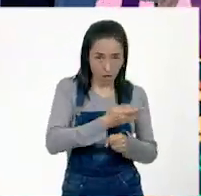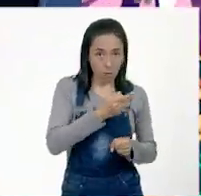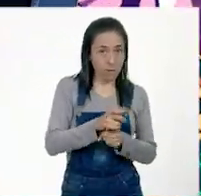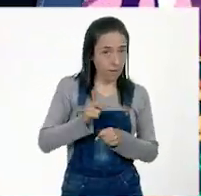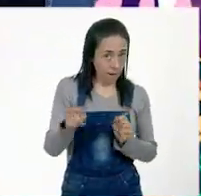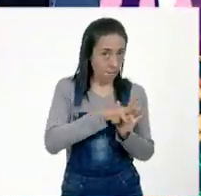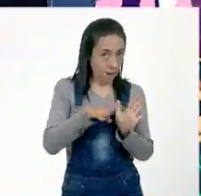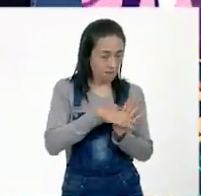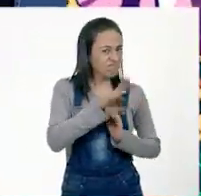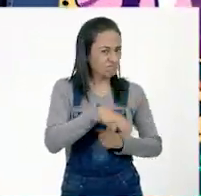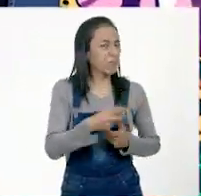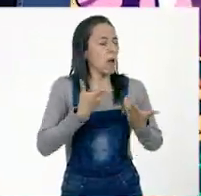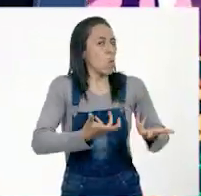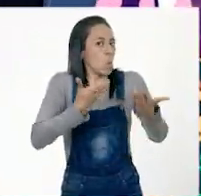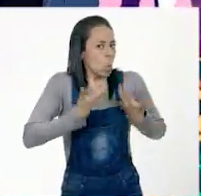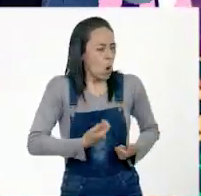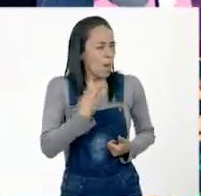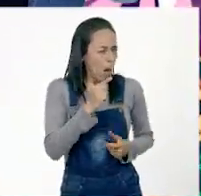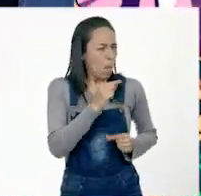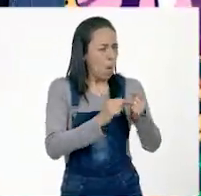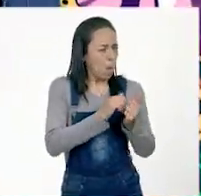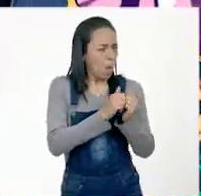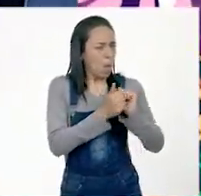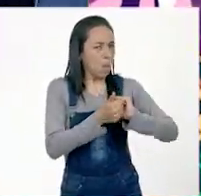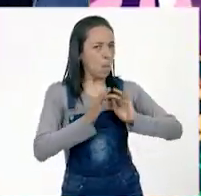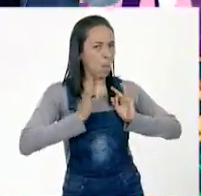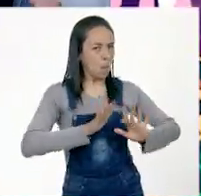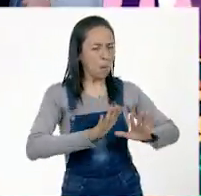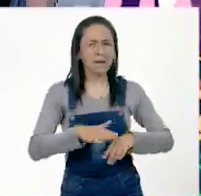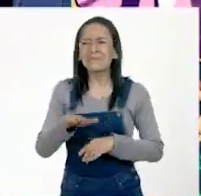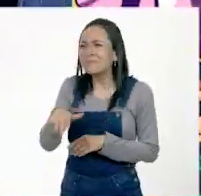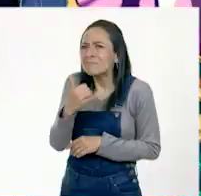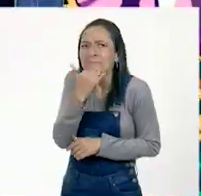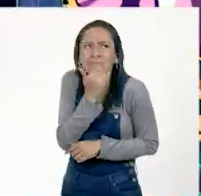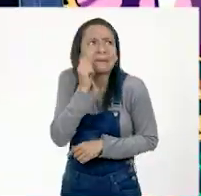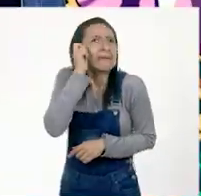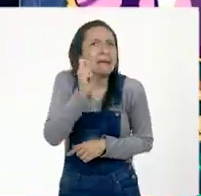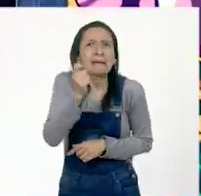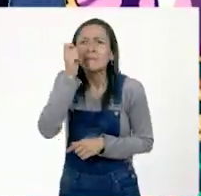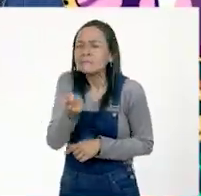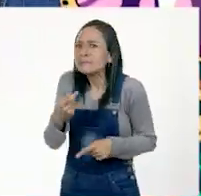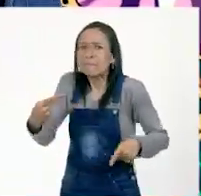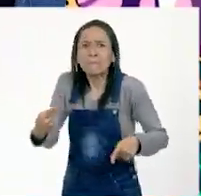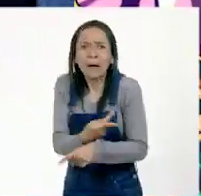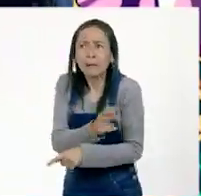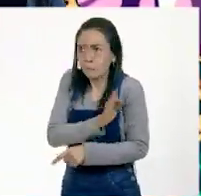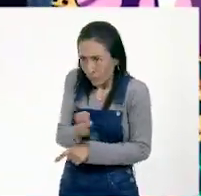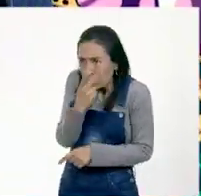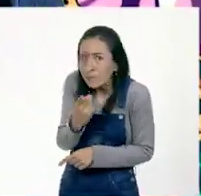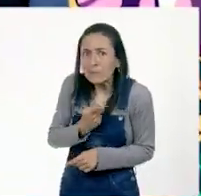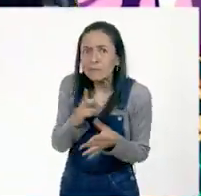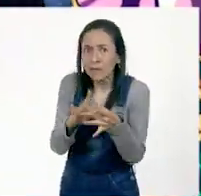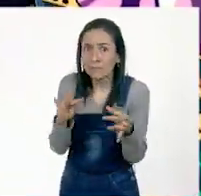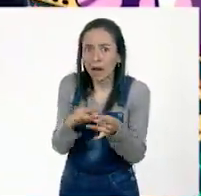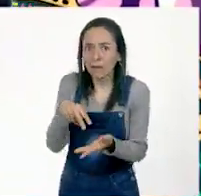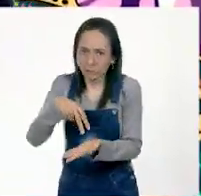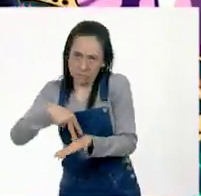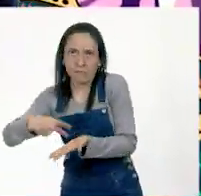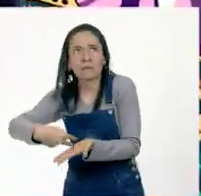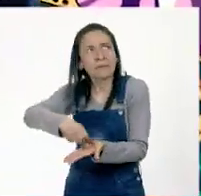calma. ¿Qué es lo que está pasando? ¿Alguien podría explicarme cuándo parará este